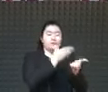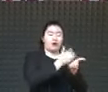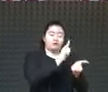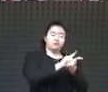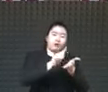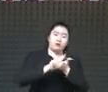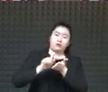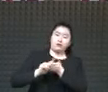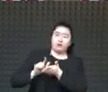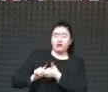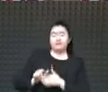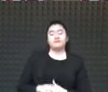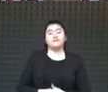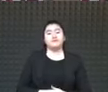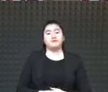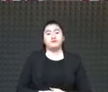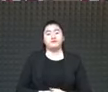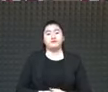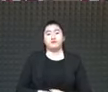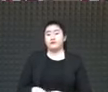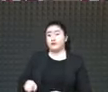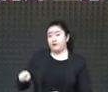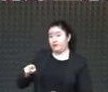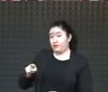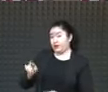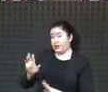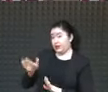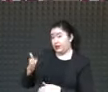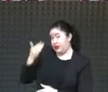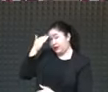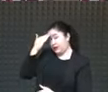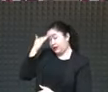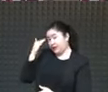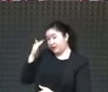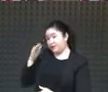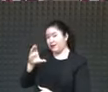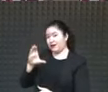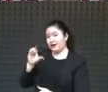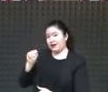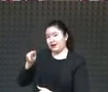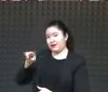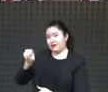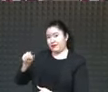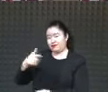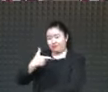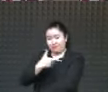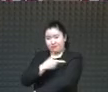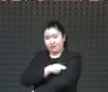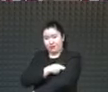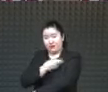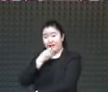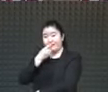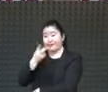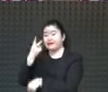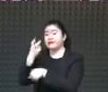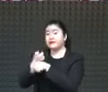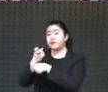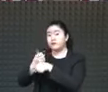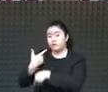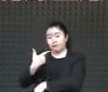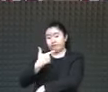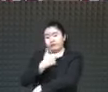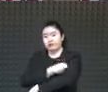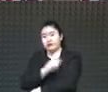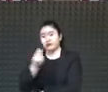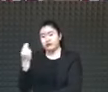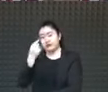doctora, lo que Cancino ha mencionado de aplicar una segunda dosis de su biológico para reforzar el